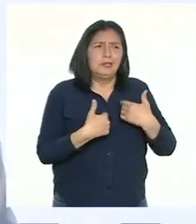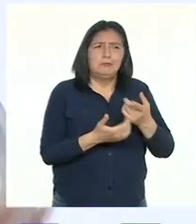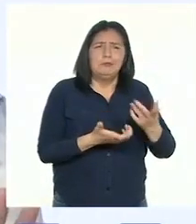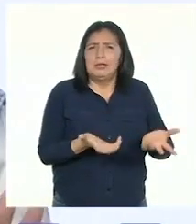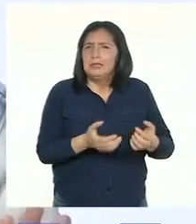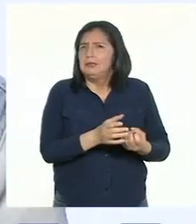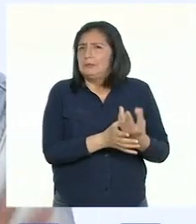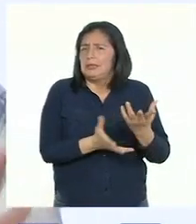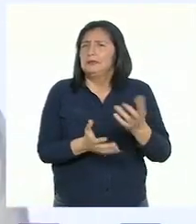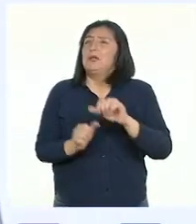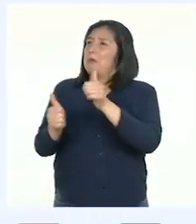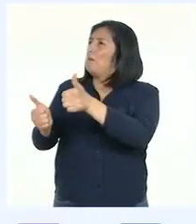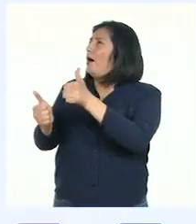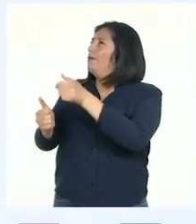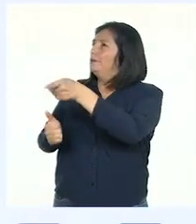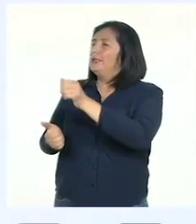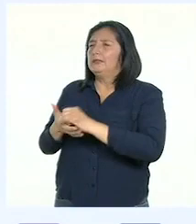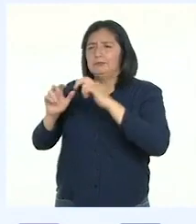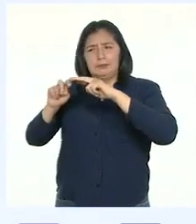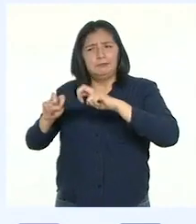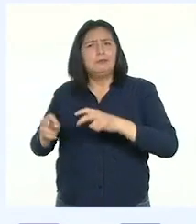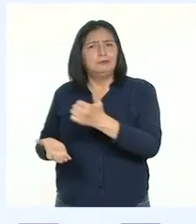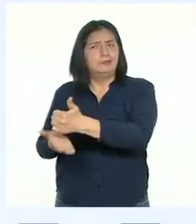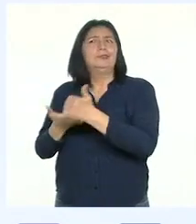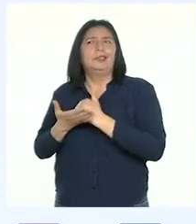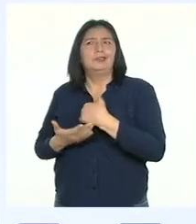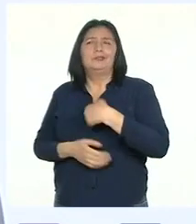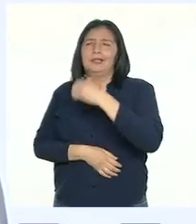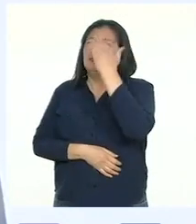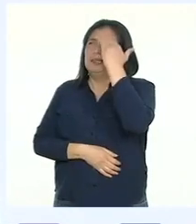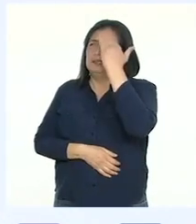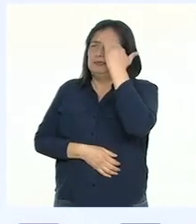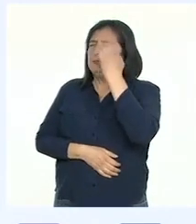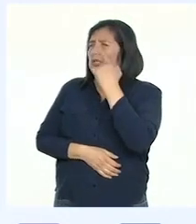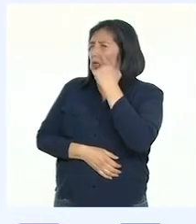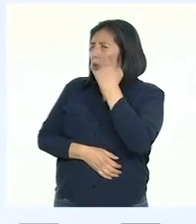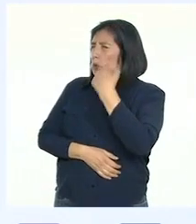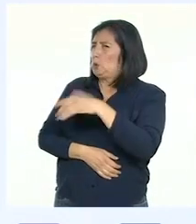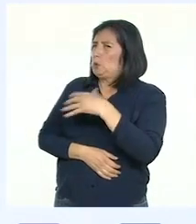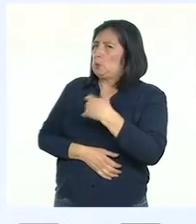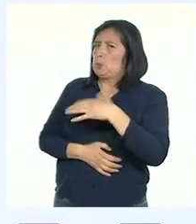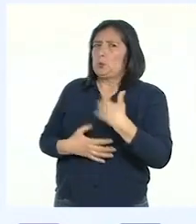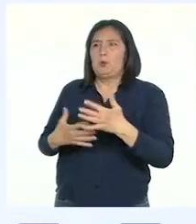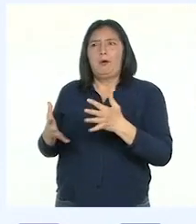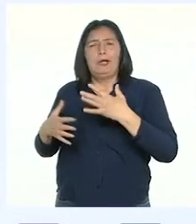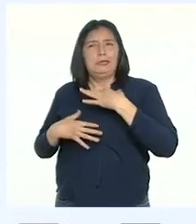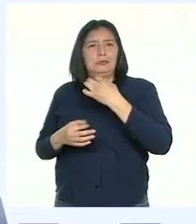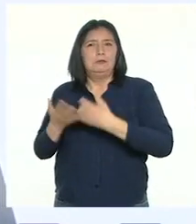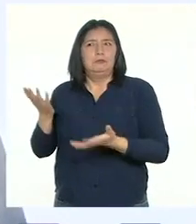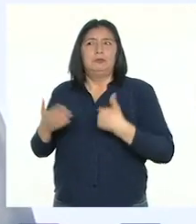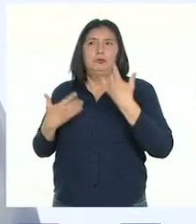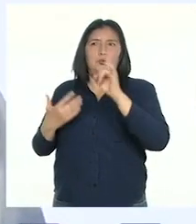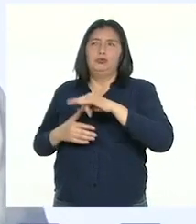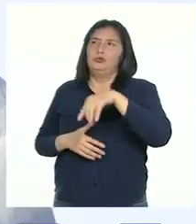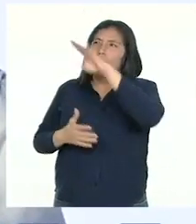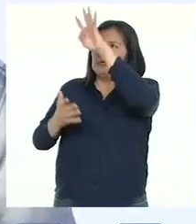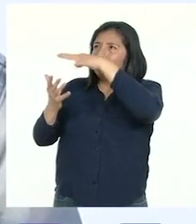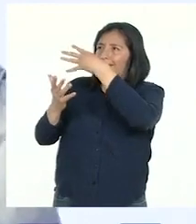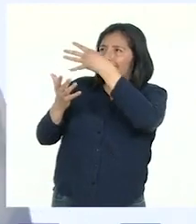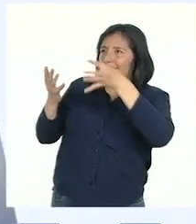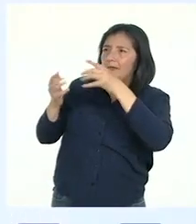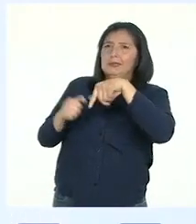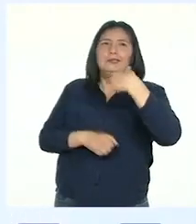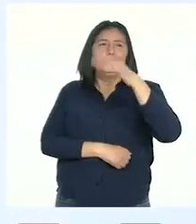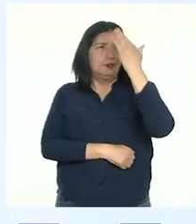una idea genial. Las investigaciones nos ayudan a descubrir y conocer cosas interesantes. Podemos usar la tabla con criterios que